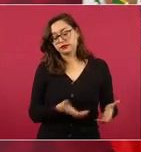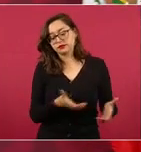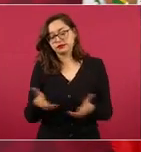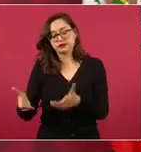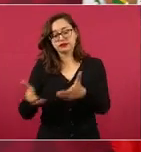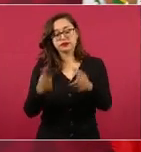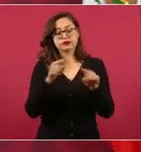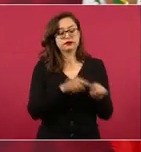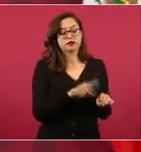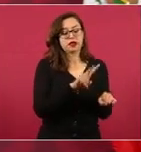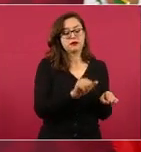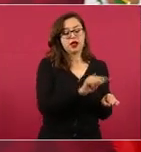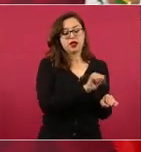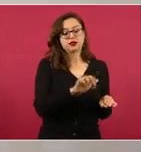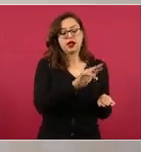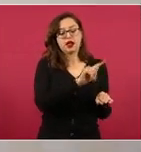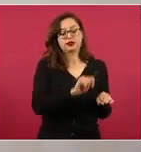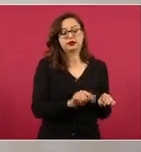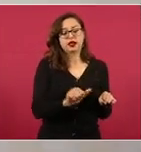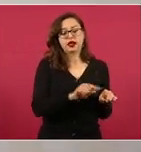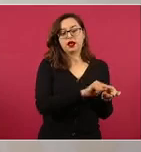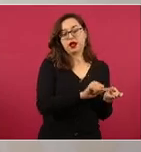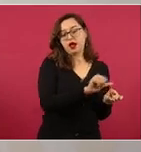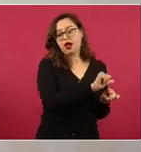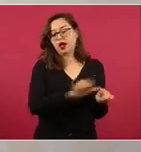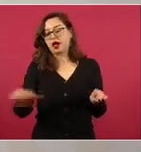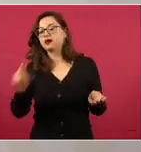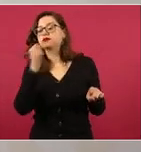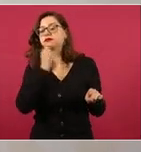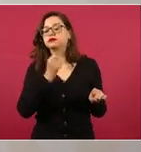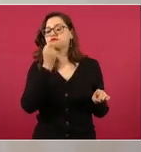de Vallarta a Tepic.